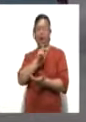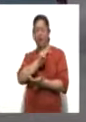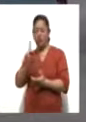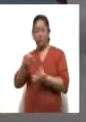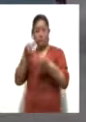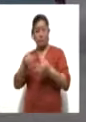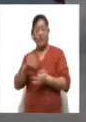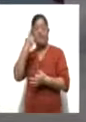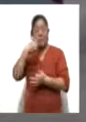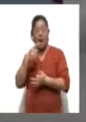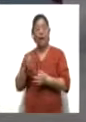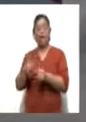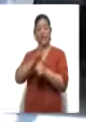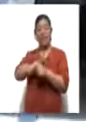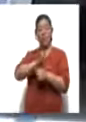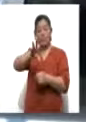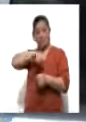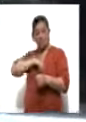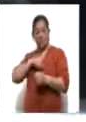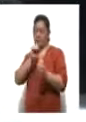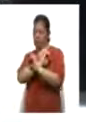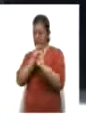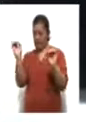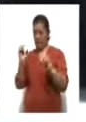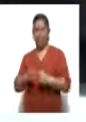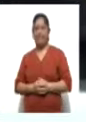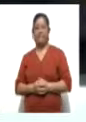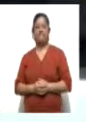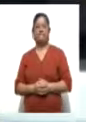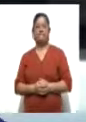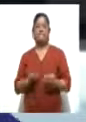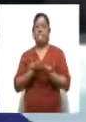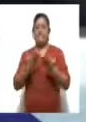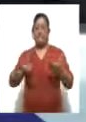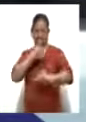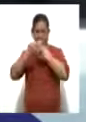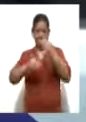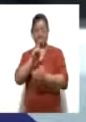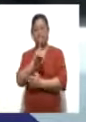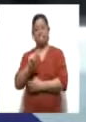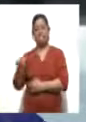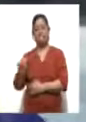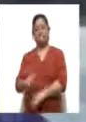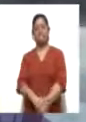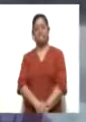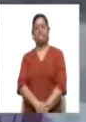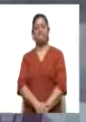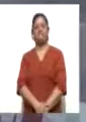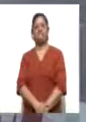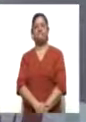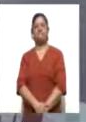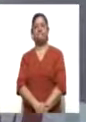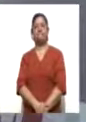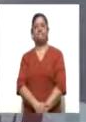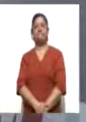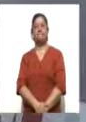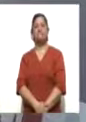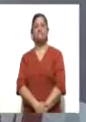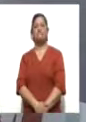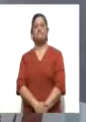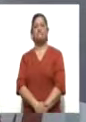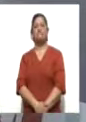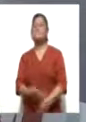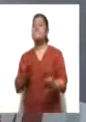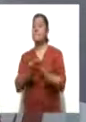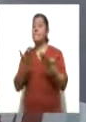fin de reducir el riesgo de contagios de COVID-19. Para Ahora Noticias, Lorena Temolsin. Y vamos ahora con